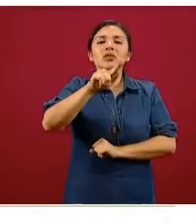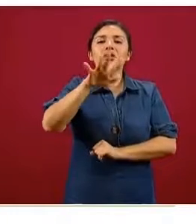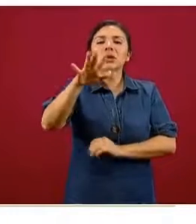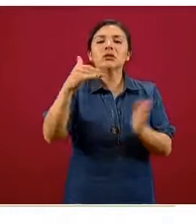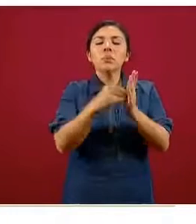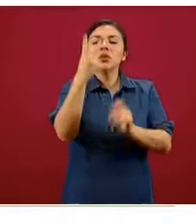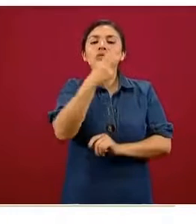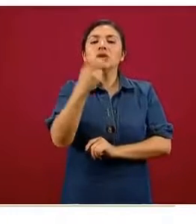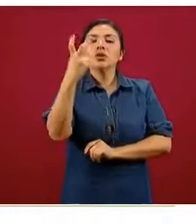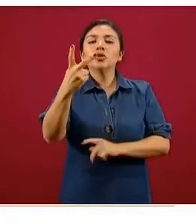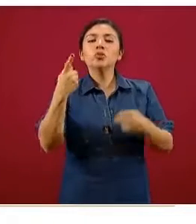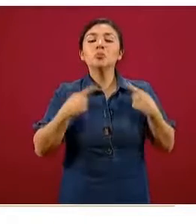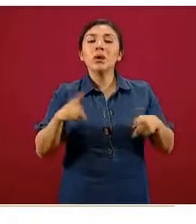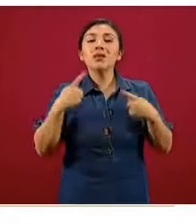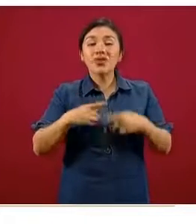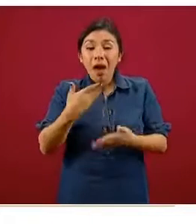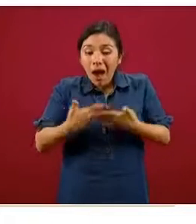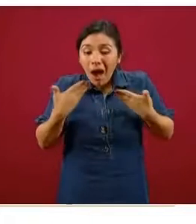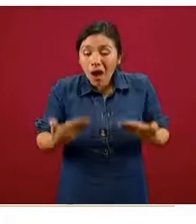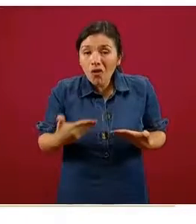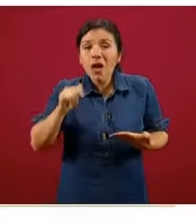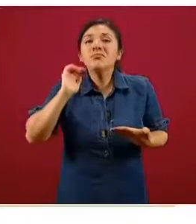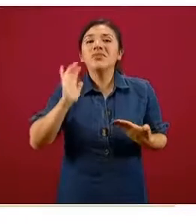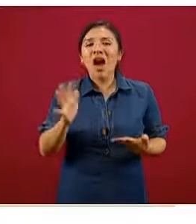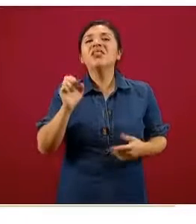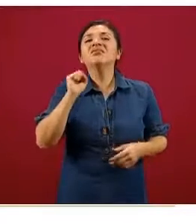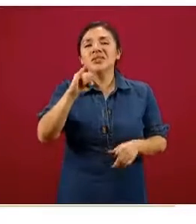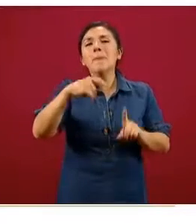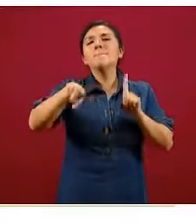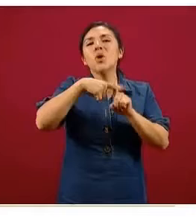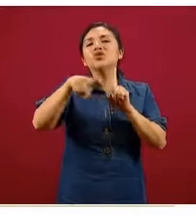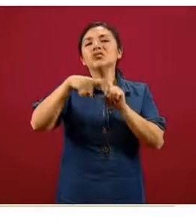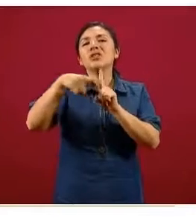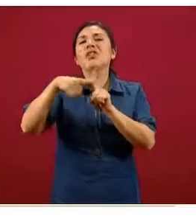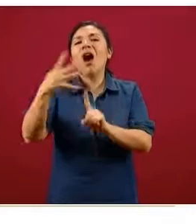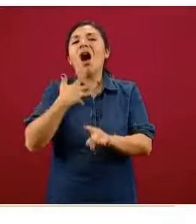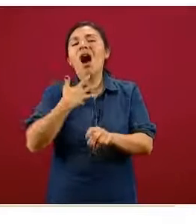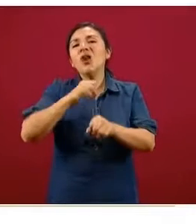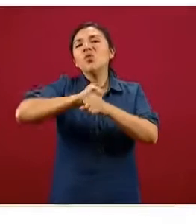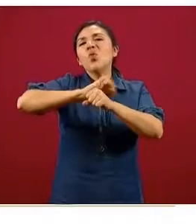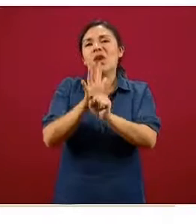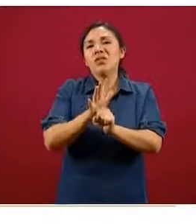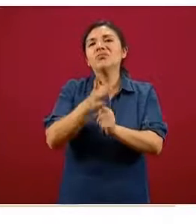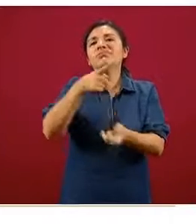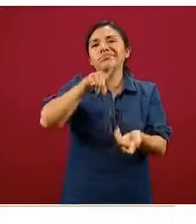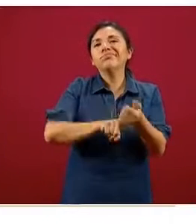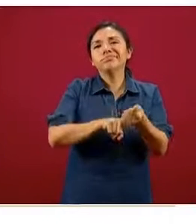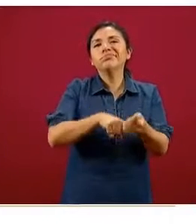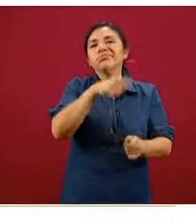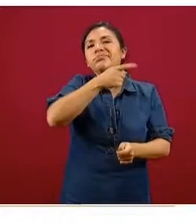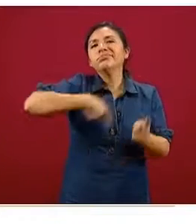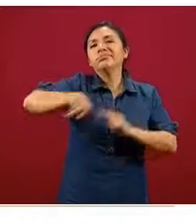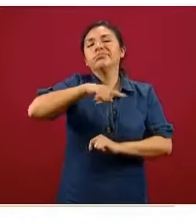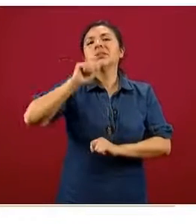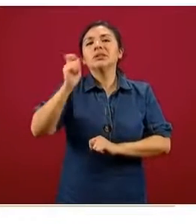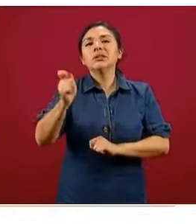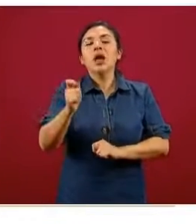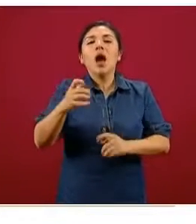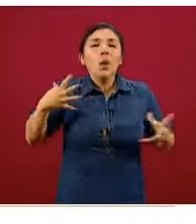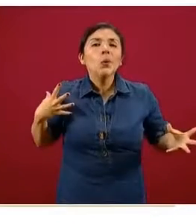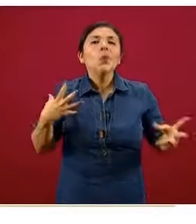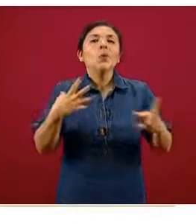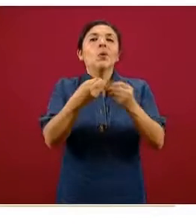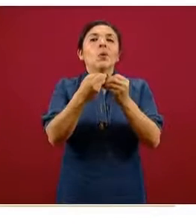175.202 personas que hasta el momento han salido positivas a la prueba de SARS-CoV-2 y por lo tanto son nuestros